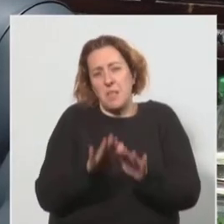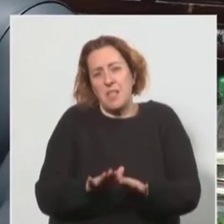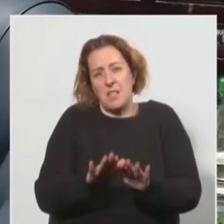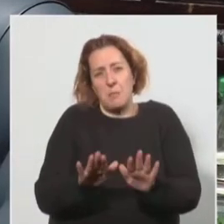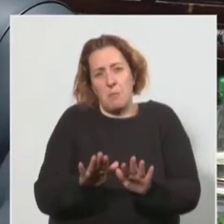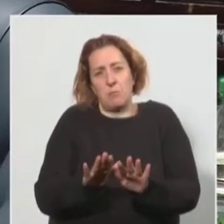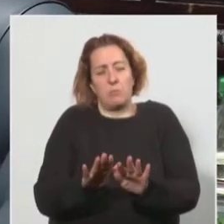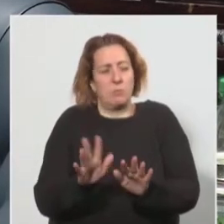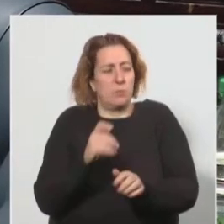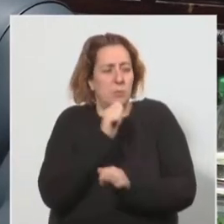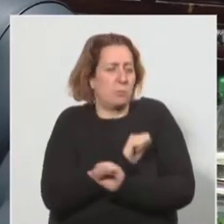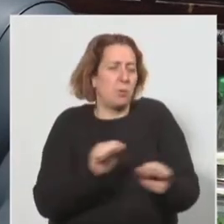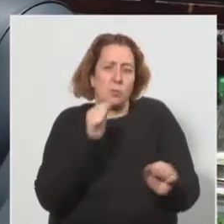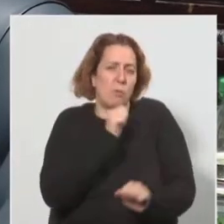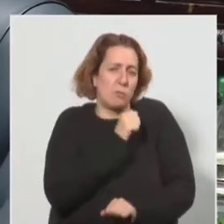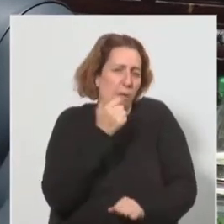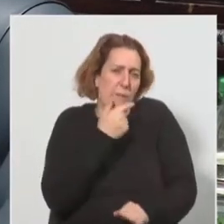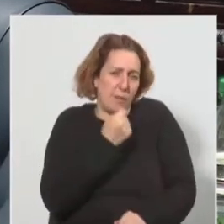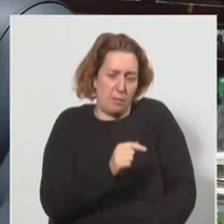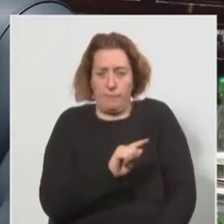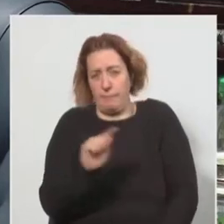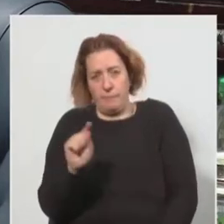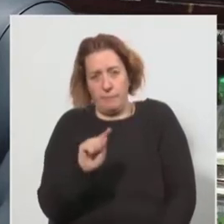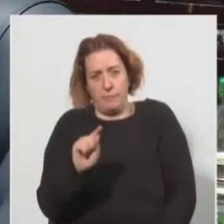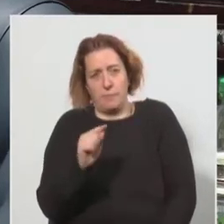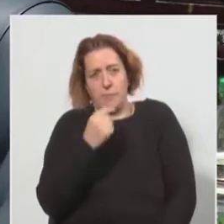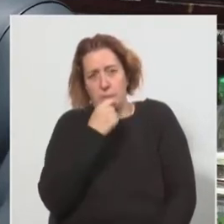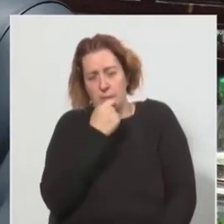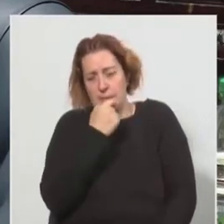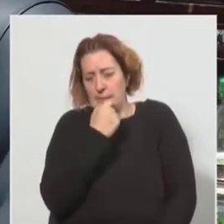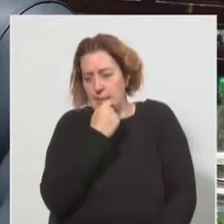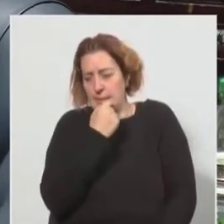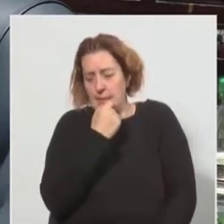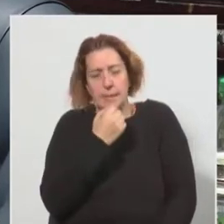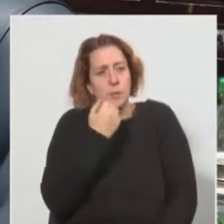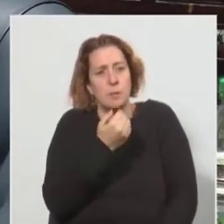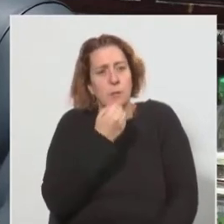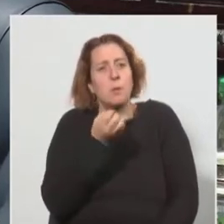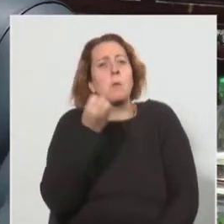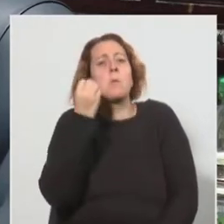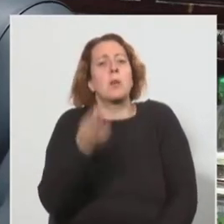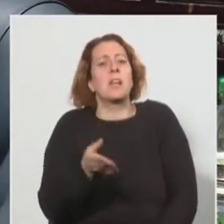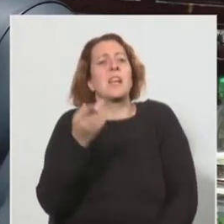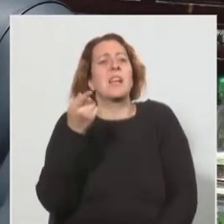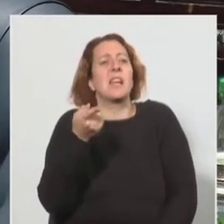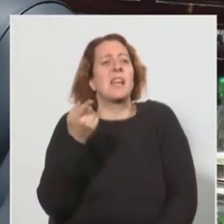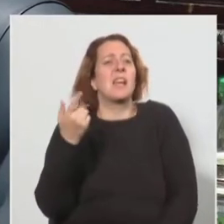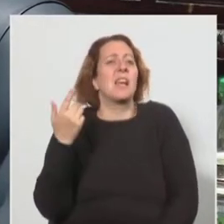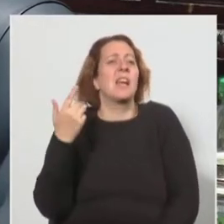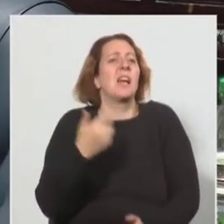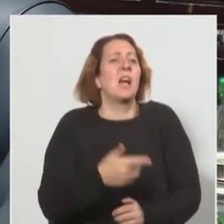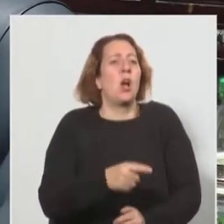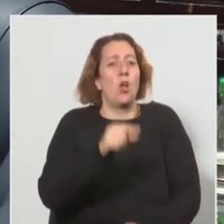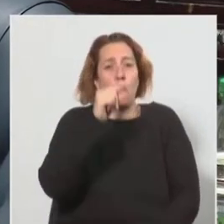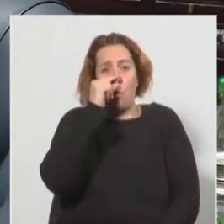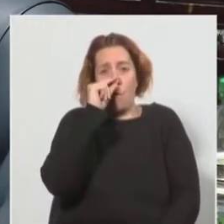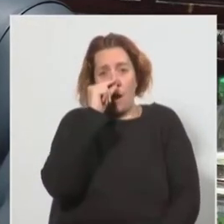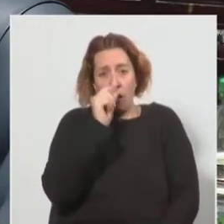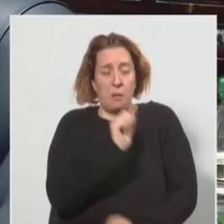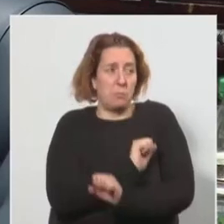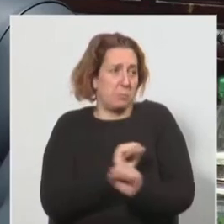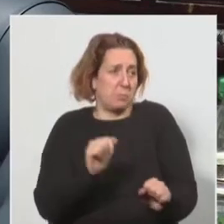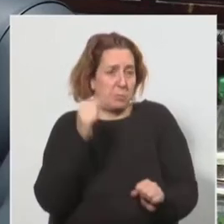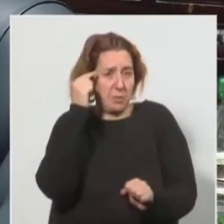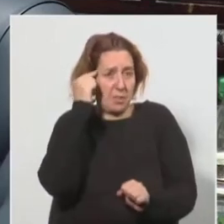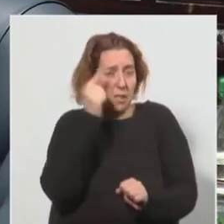ni soslayable. No sabemos por qué Marcet escogió Dubái cuando intuyó que podía